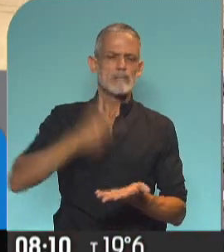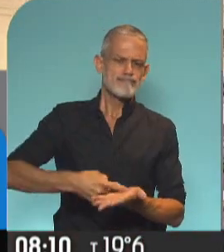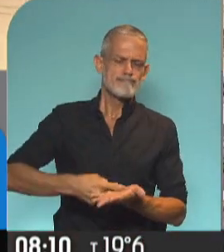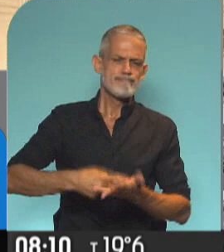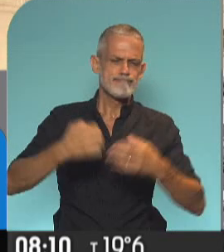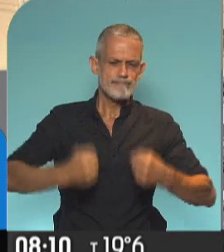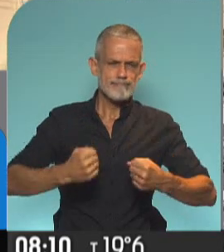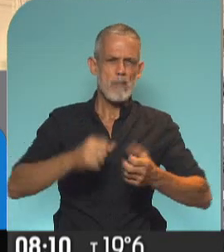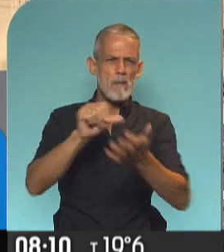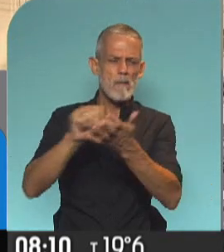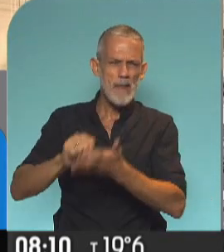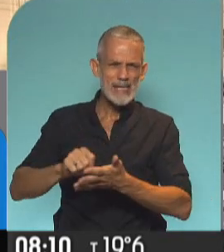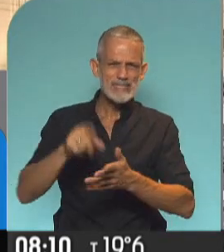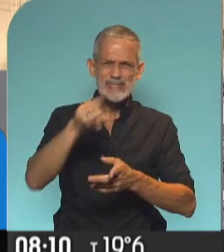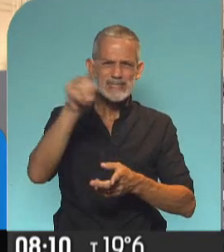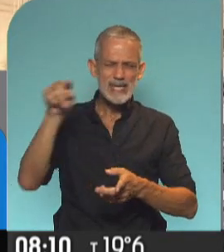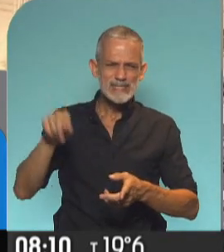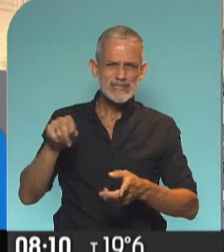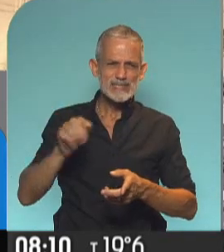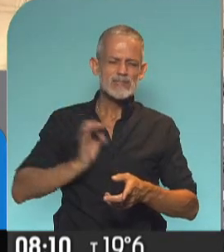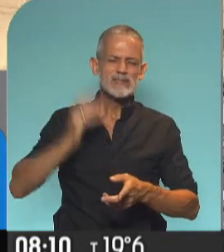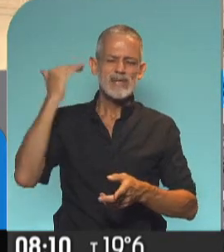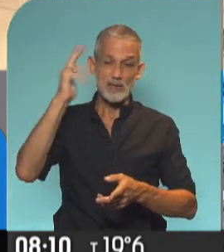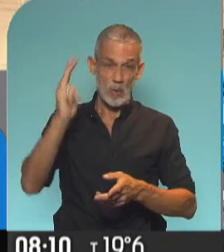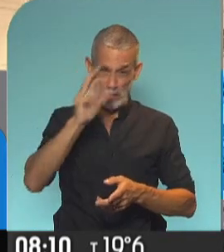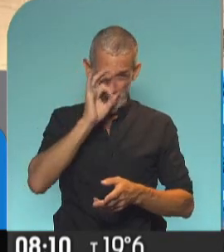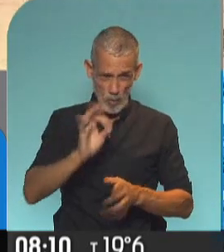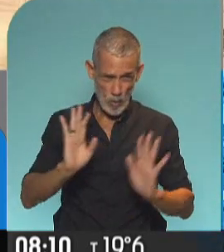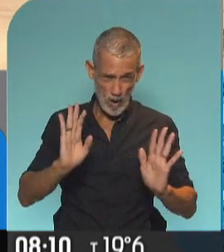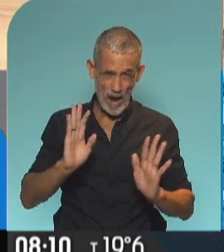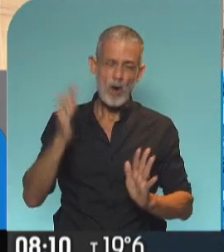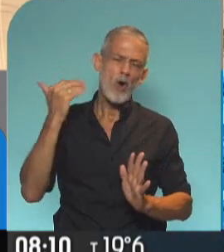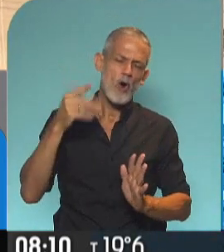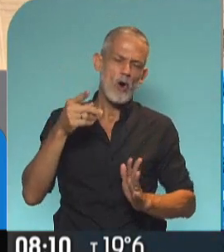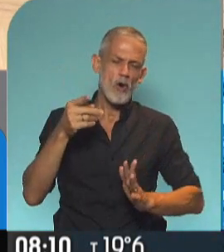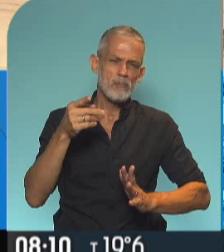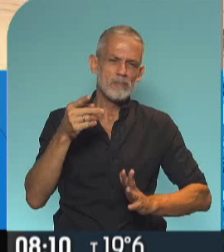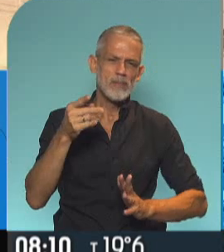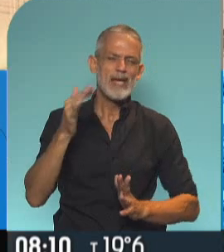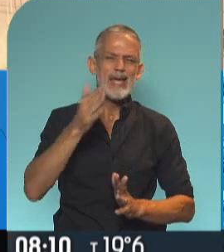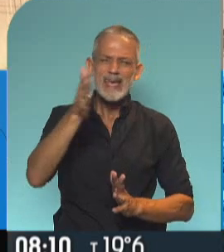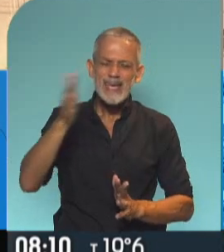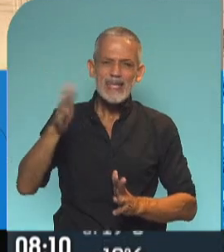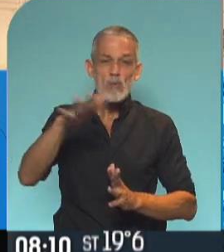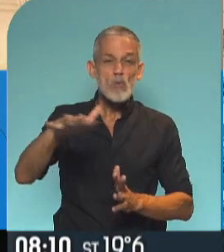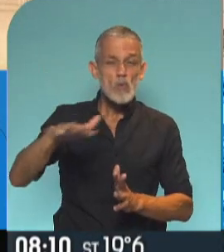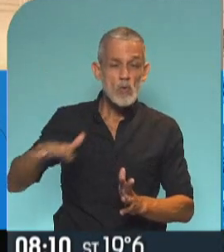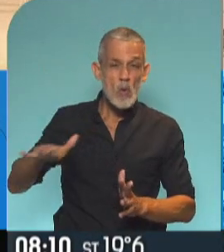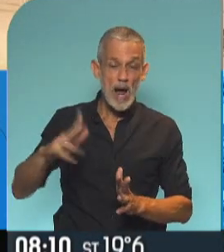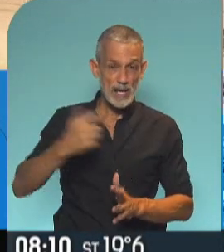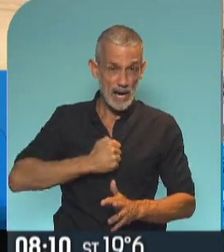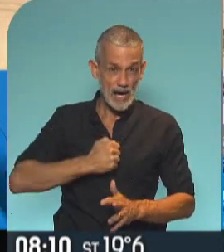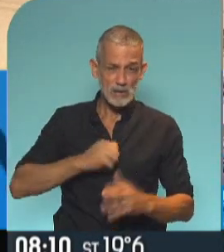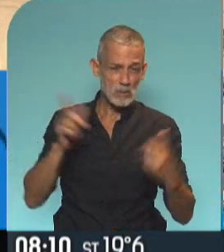aquellos países que los antiguos papas no habían ido, o en otras palabras, ir a los lugares donde el cristianismo